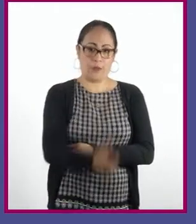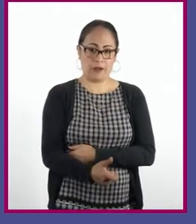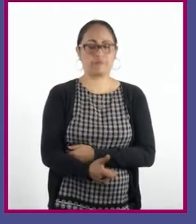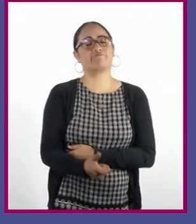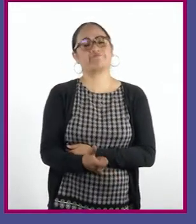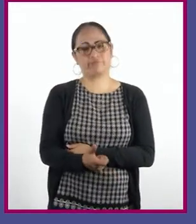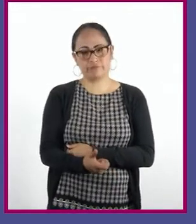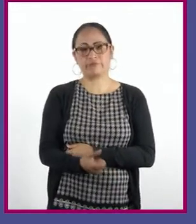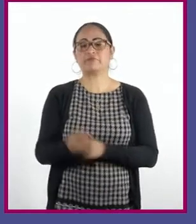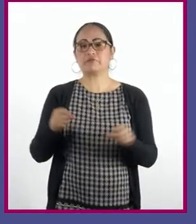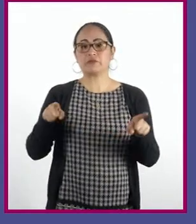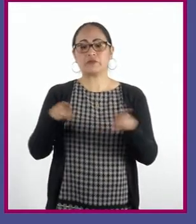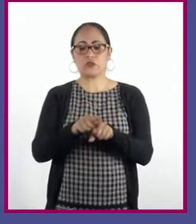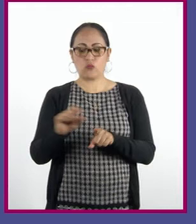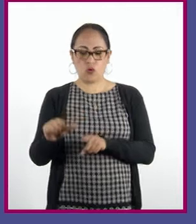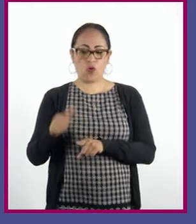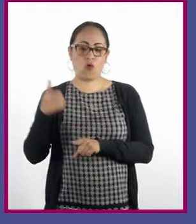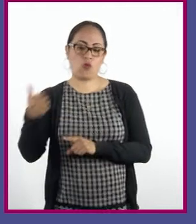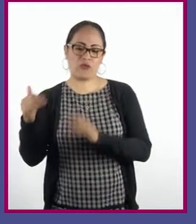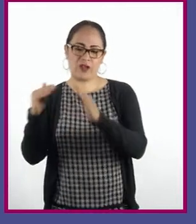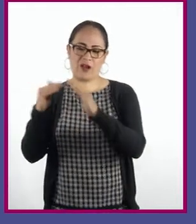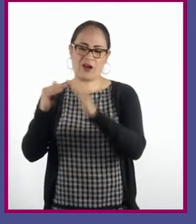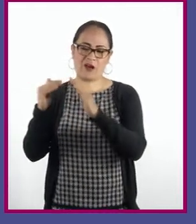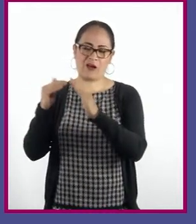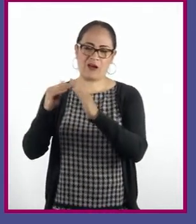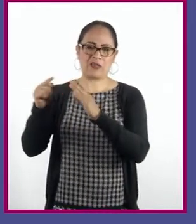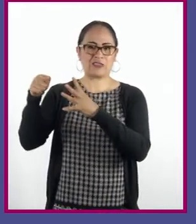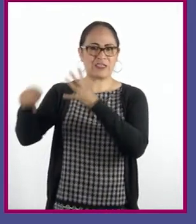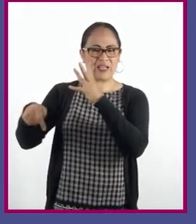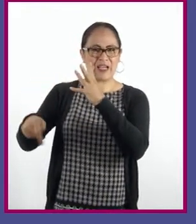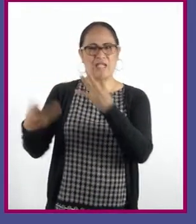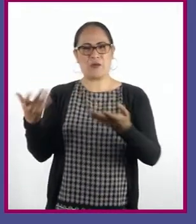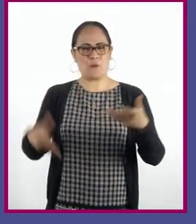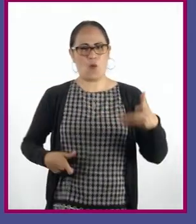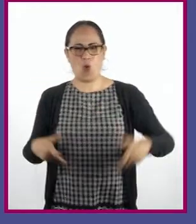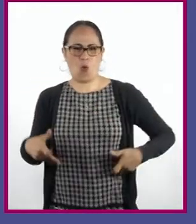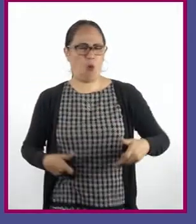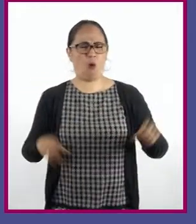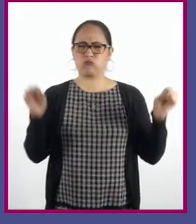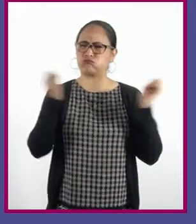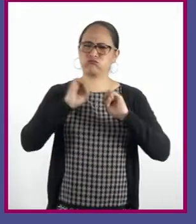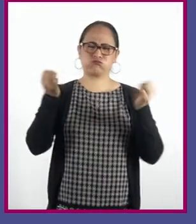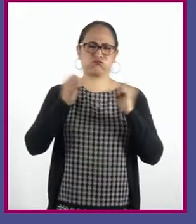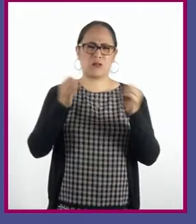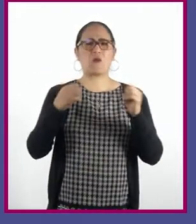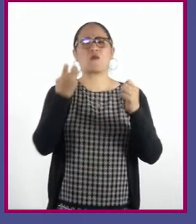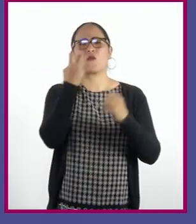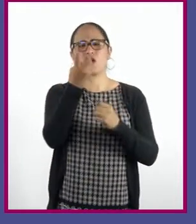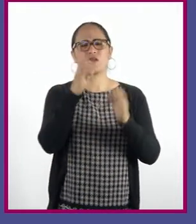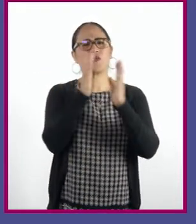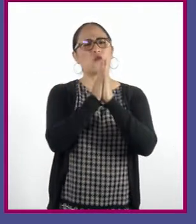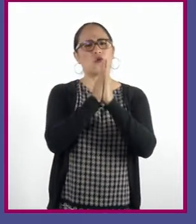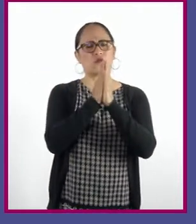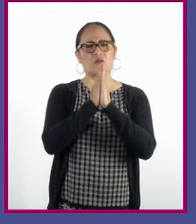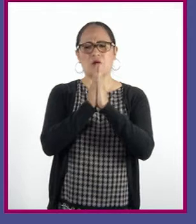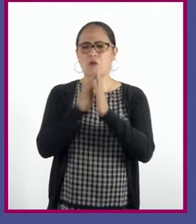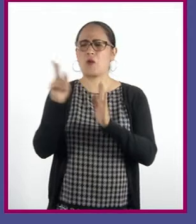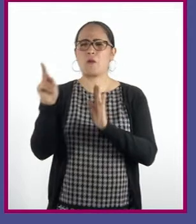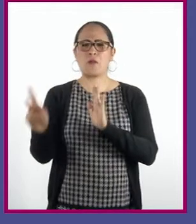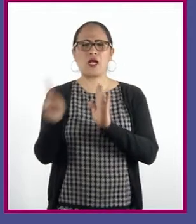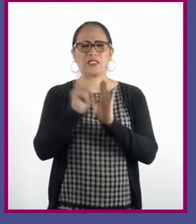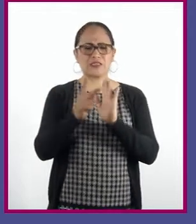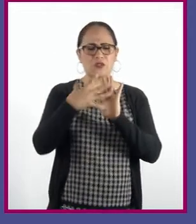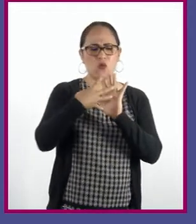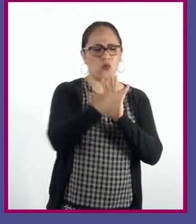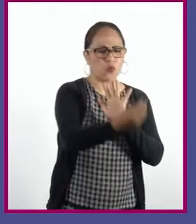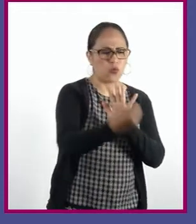realizados sin afectar otras propiedades. Por otra parte, me gustaría convocar al resto de los vecinos a realizar aportaciones semejantes,